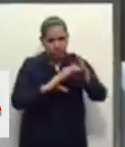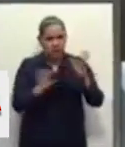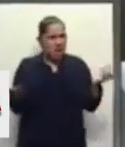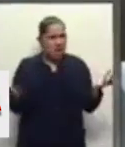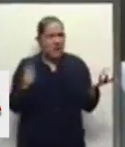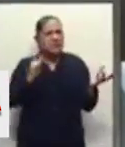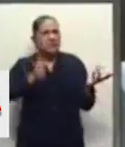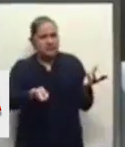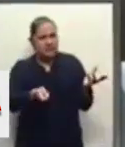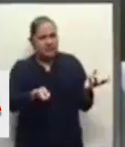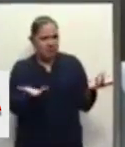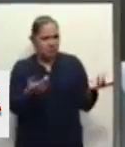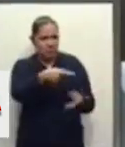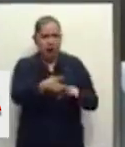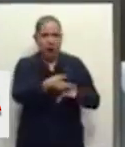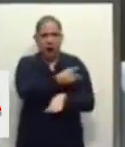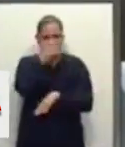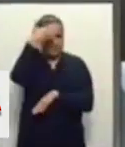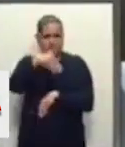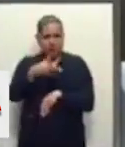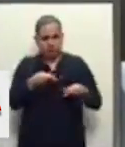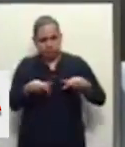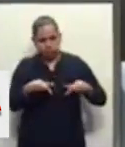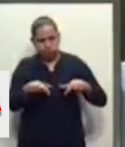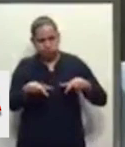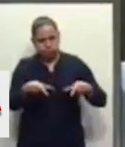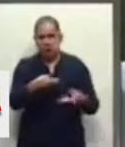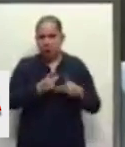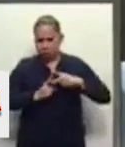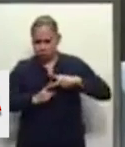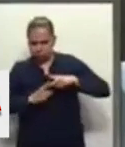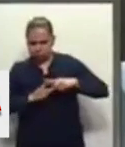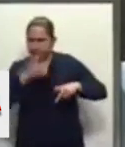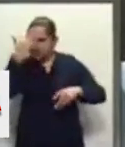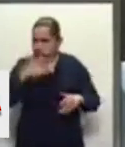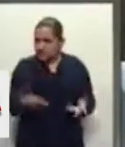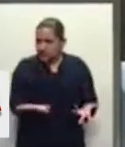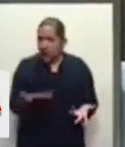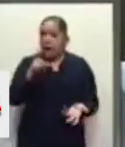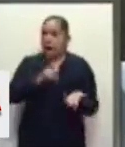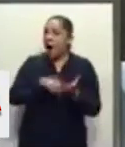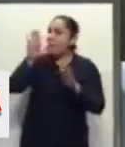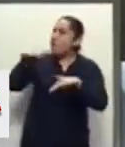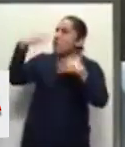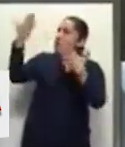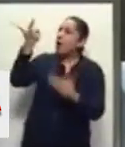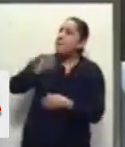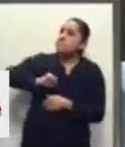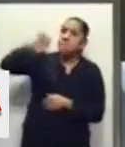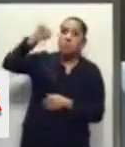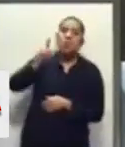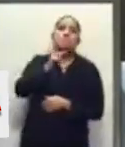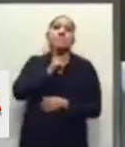que esto ya lo tenían previsto, que esto no es porque vino del exterior, que esto no es porque aumentó el